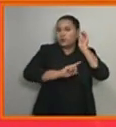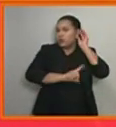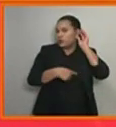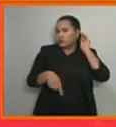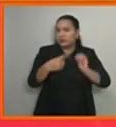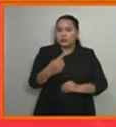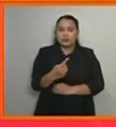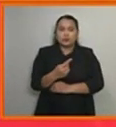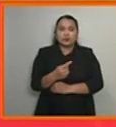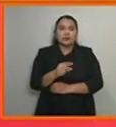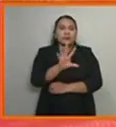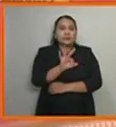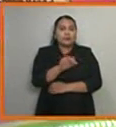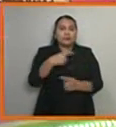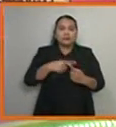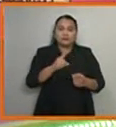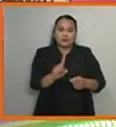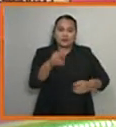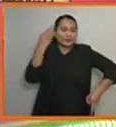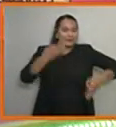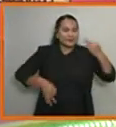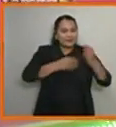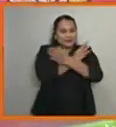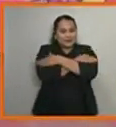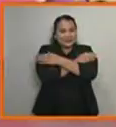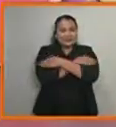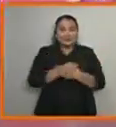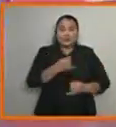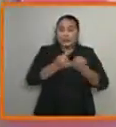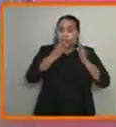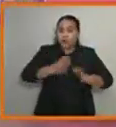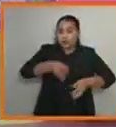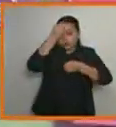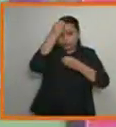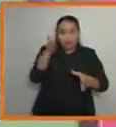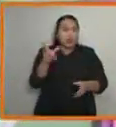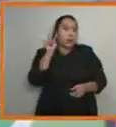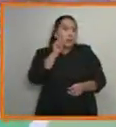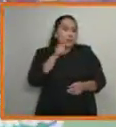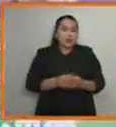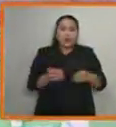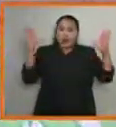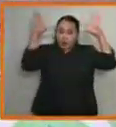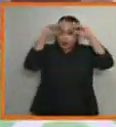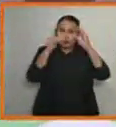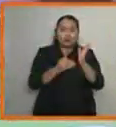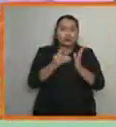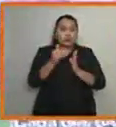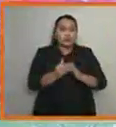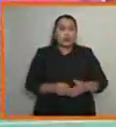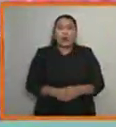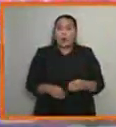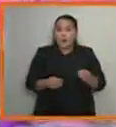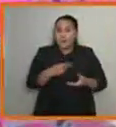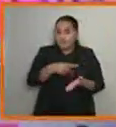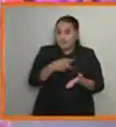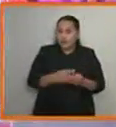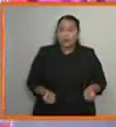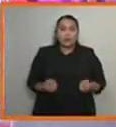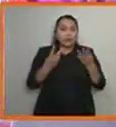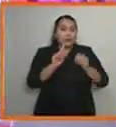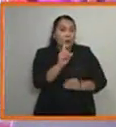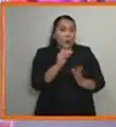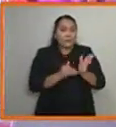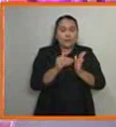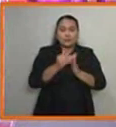1, 19 más 1. ¡Felicidades! Jugador, te comento que mañana es noche millonaria, por lo tanto el monto está en 1 millón